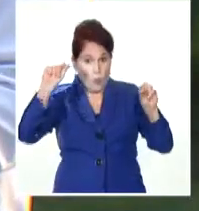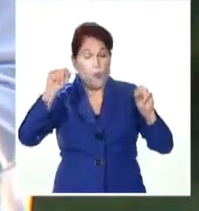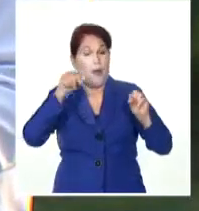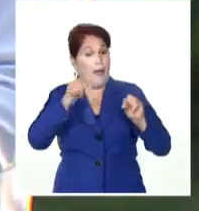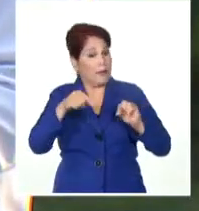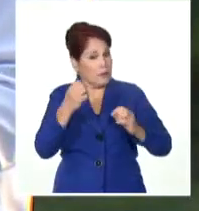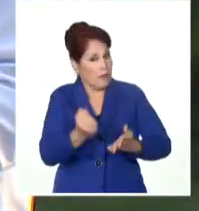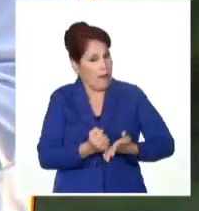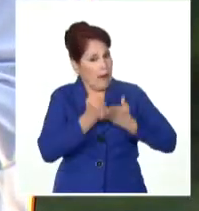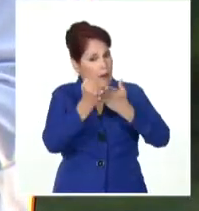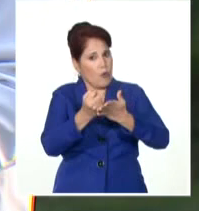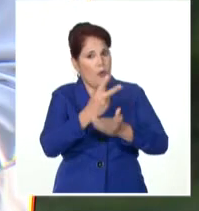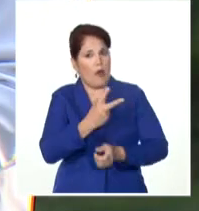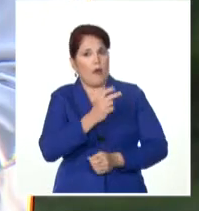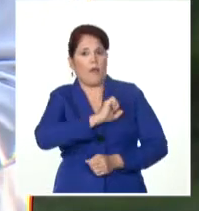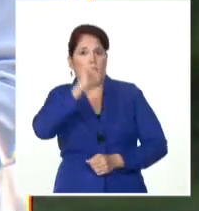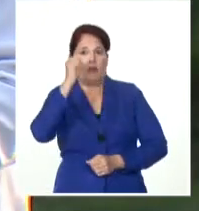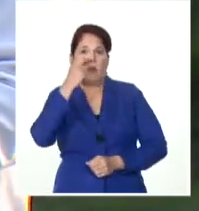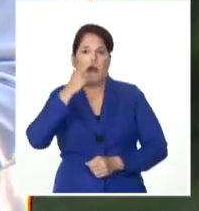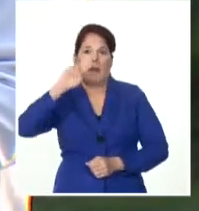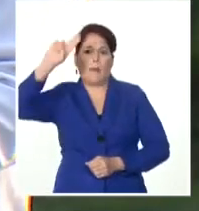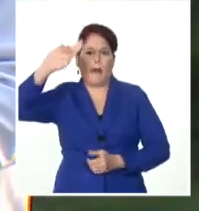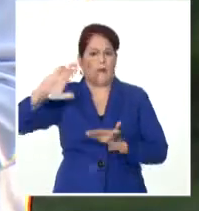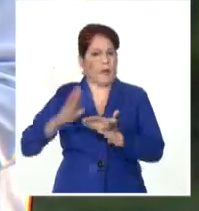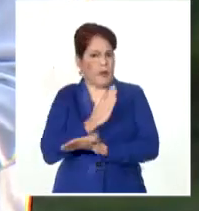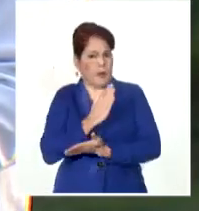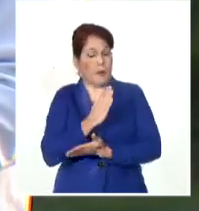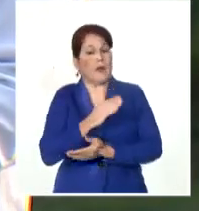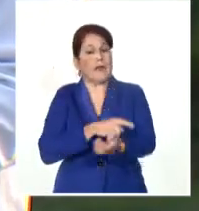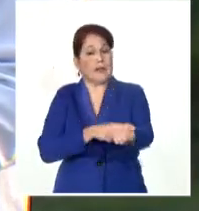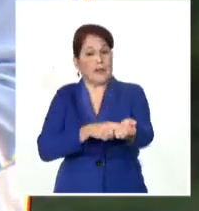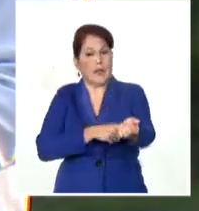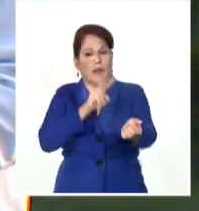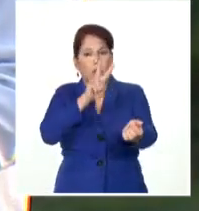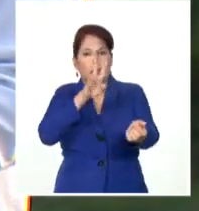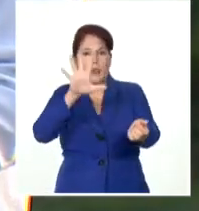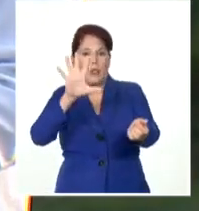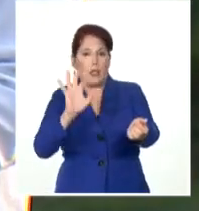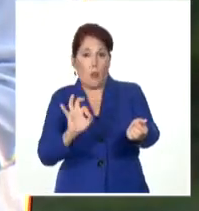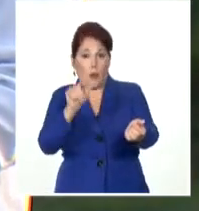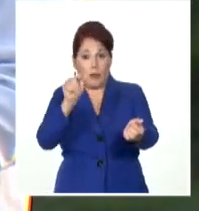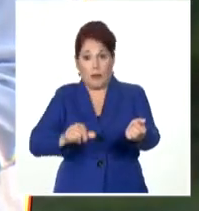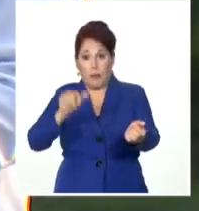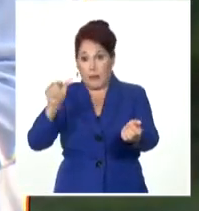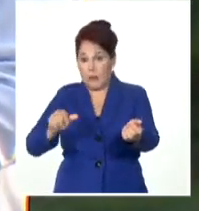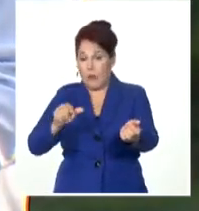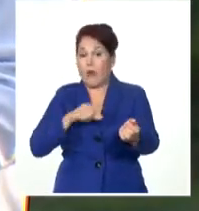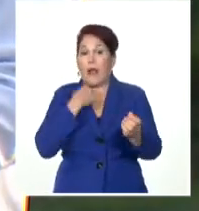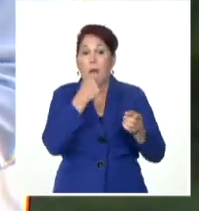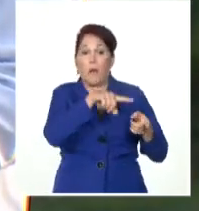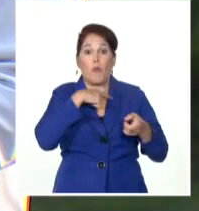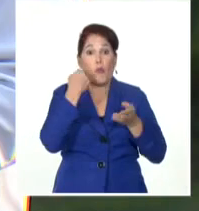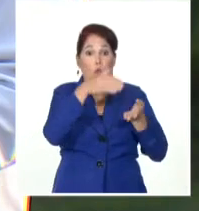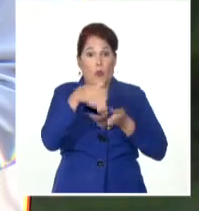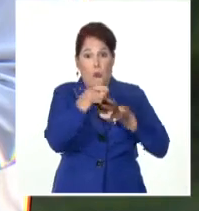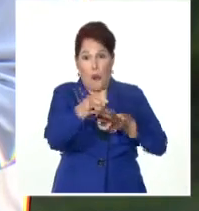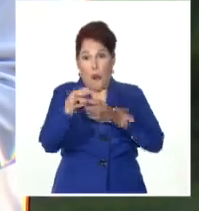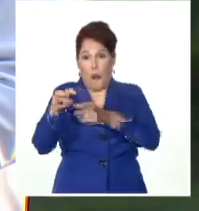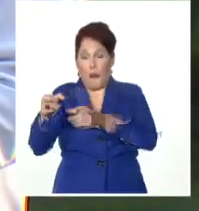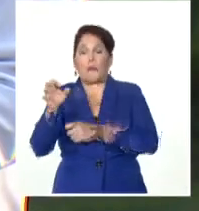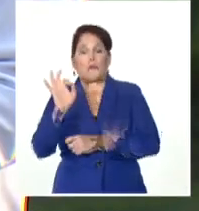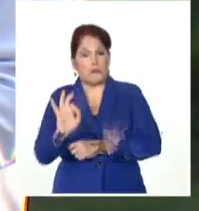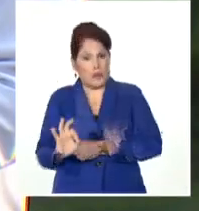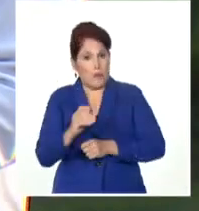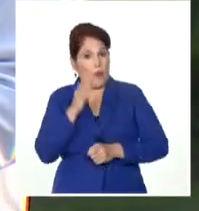digno aporte a la victoria sobre el fascismo. Sangre de 250 cubanos caídos en combate, del millán de